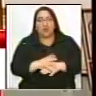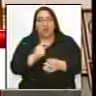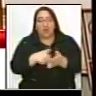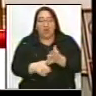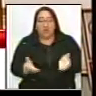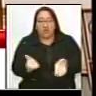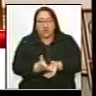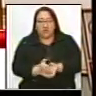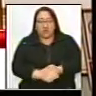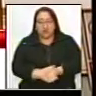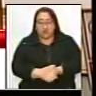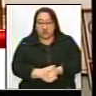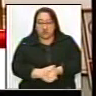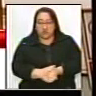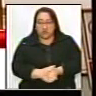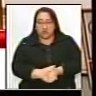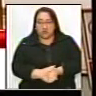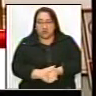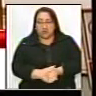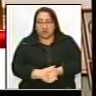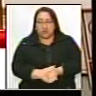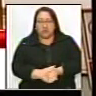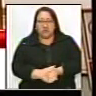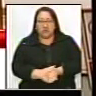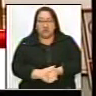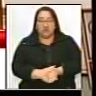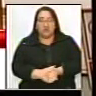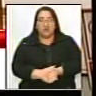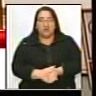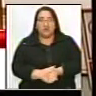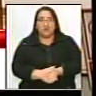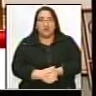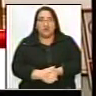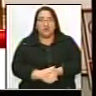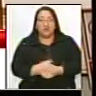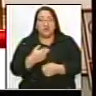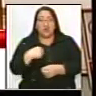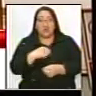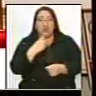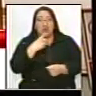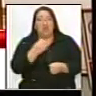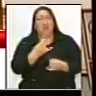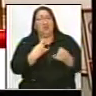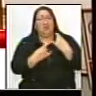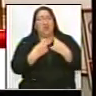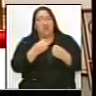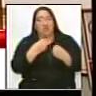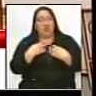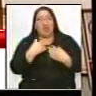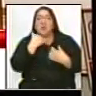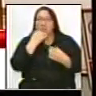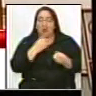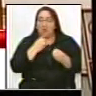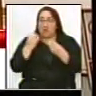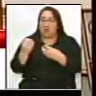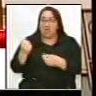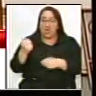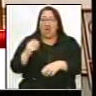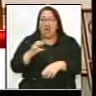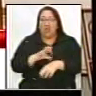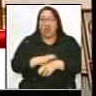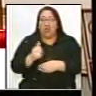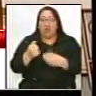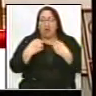documentos. En la cual yo decía la queja ante la doctora Jenny Belcatoma.